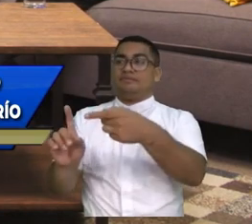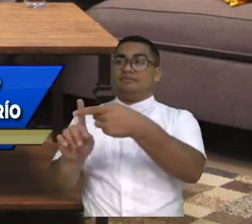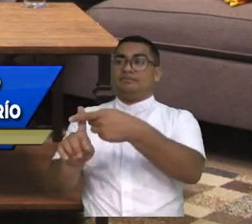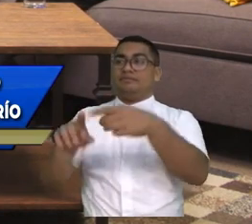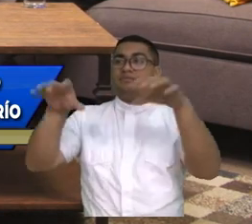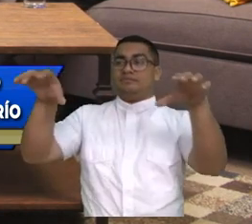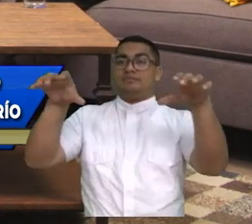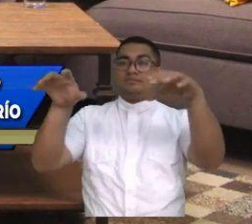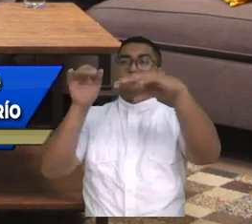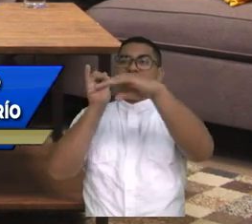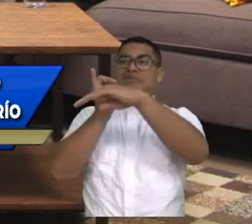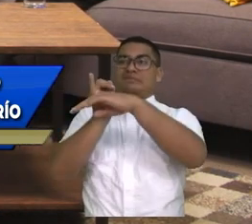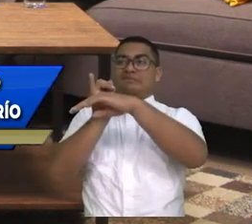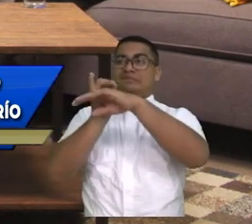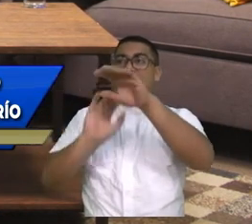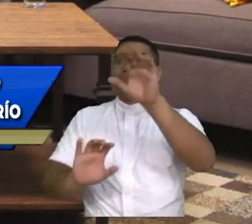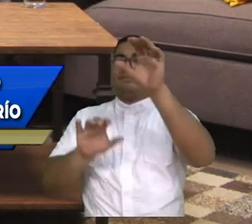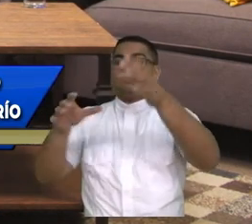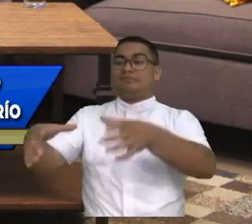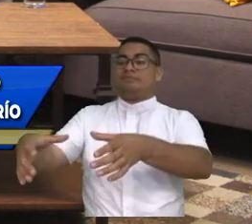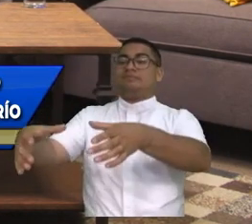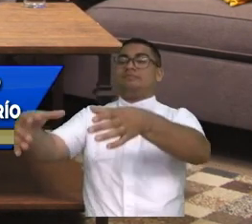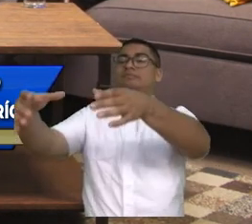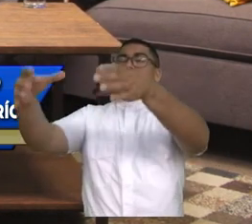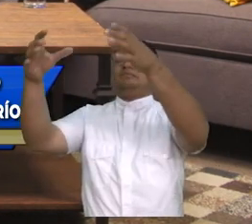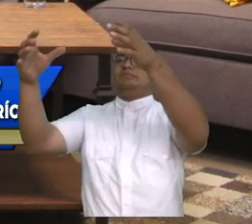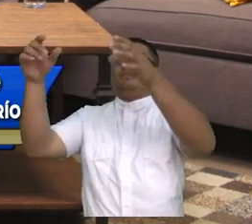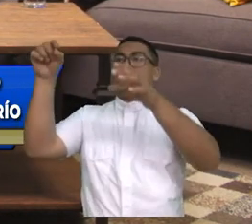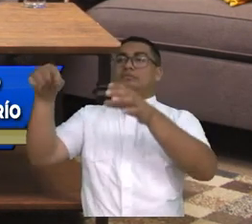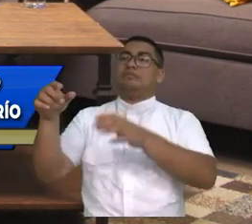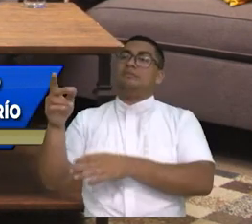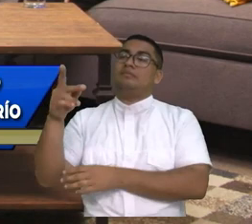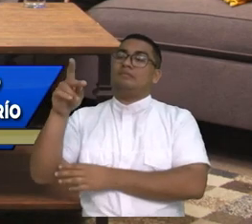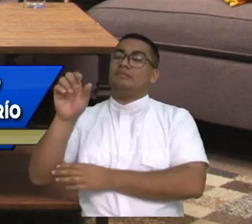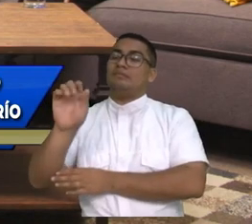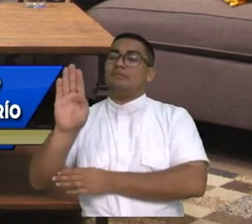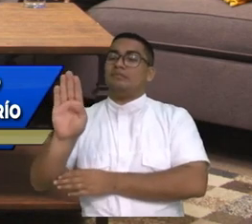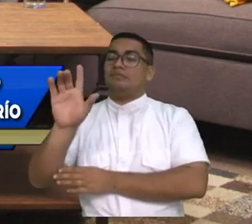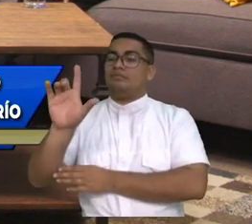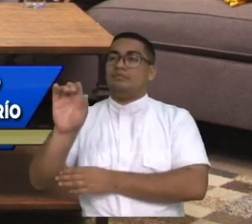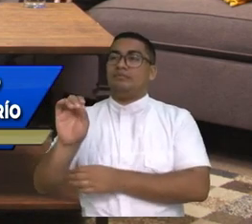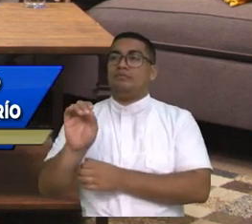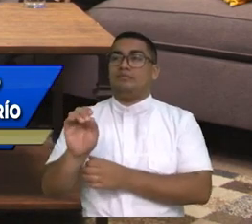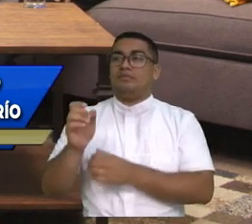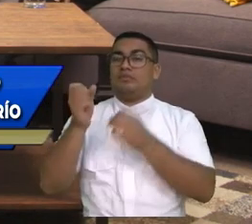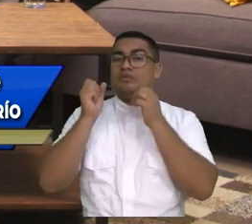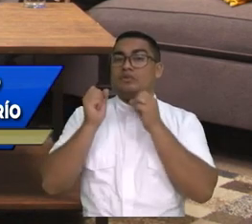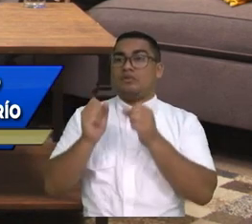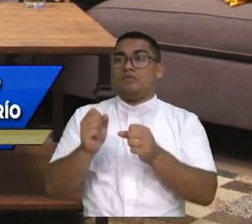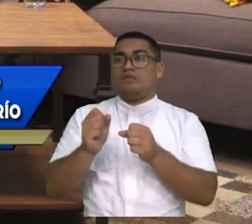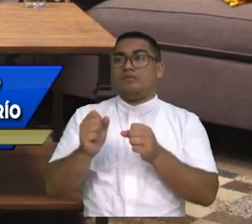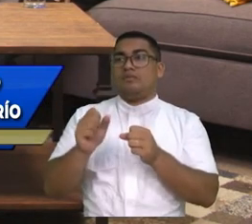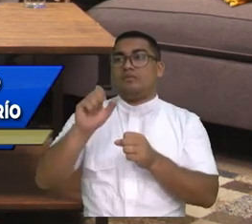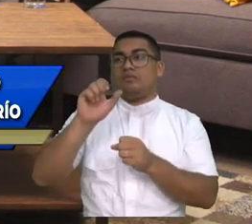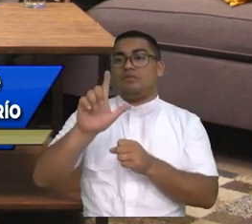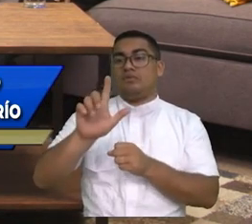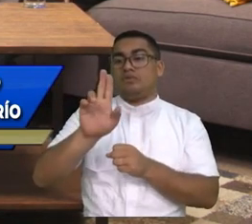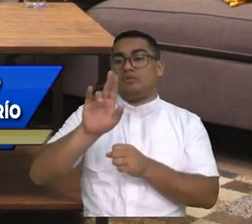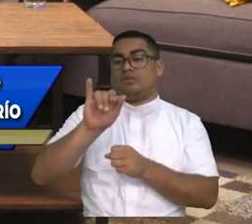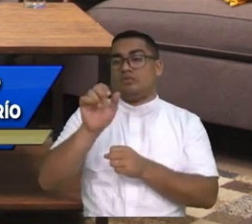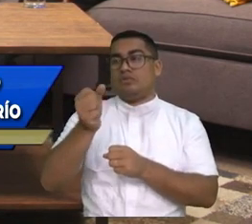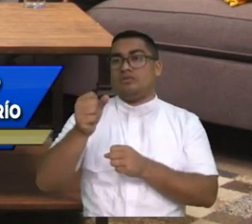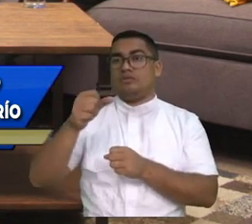la columna que está dedicada a Pablo, Luis H. Palé, okay. un